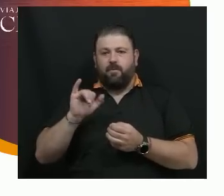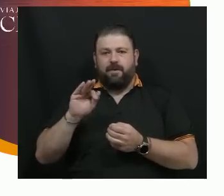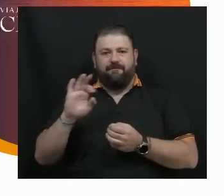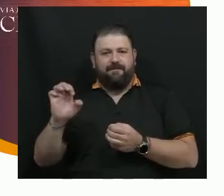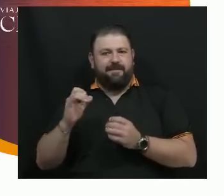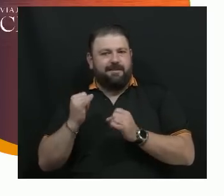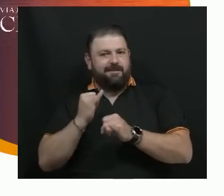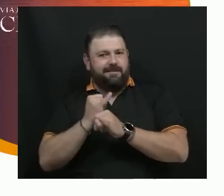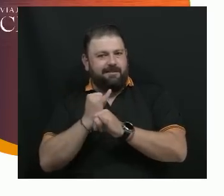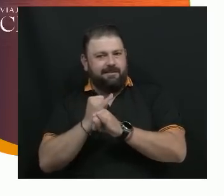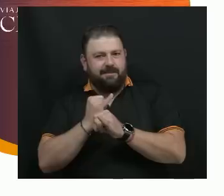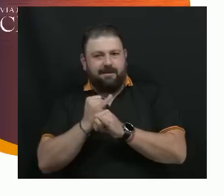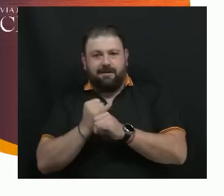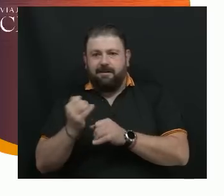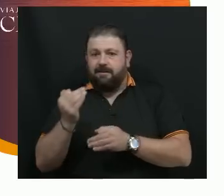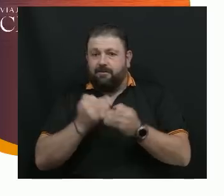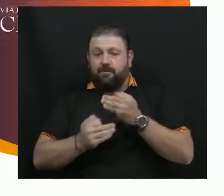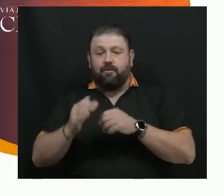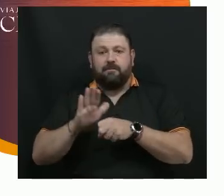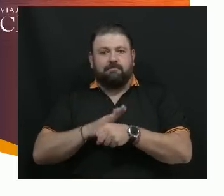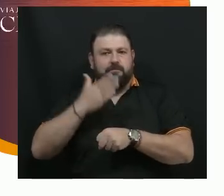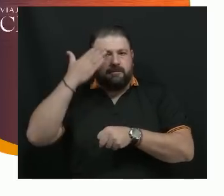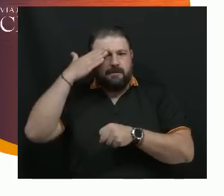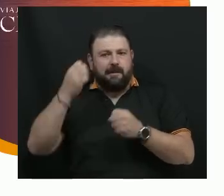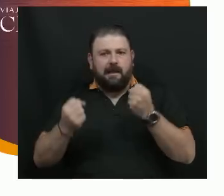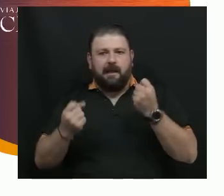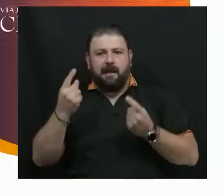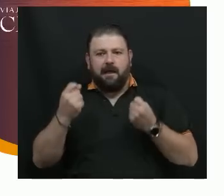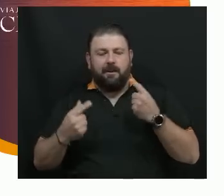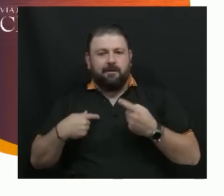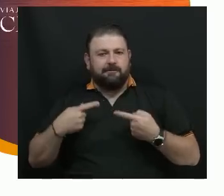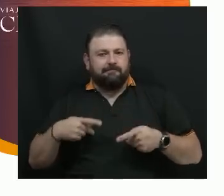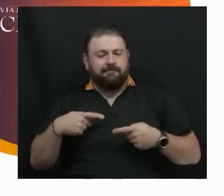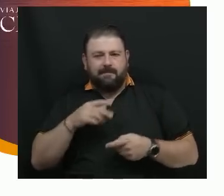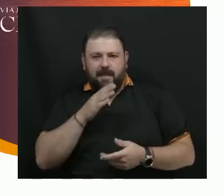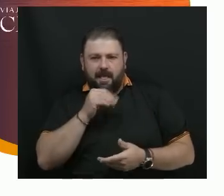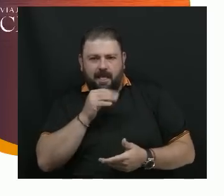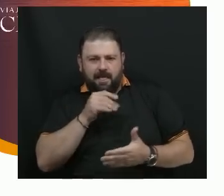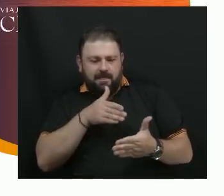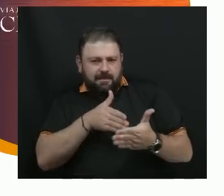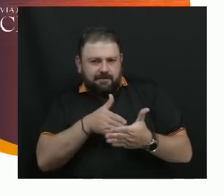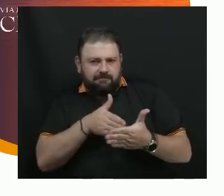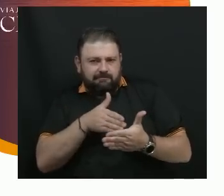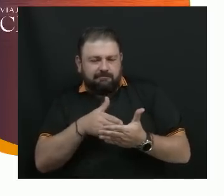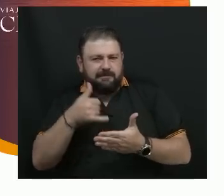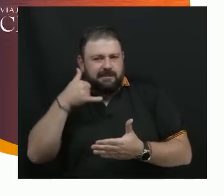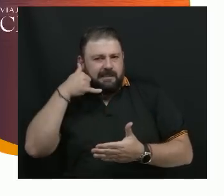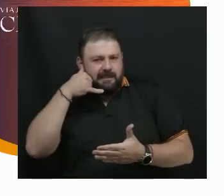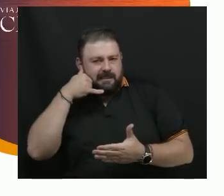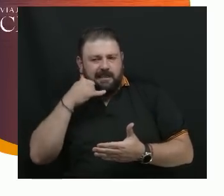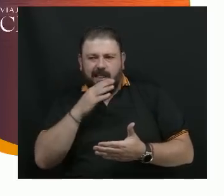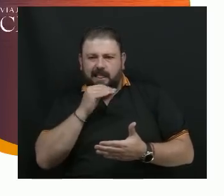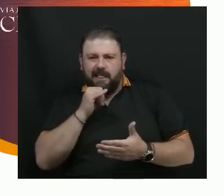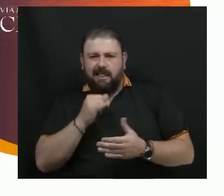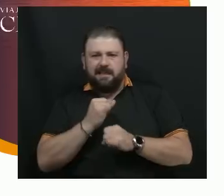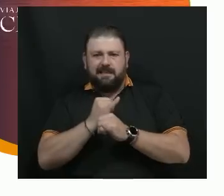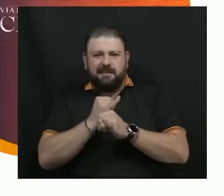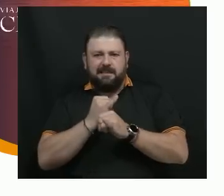tema, es un rollo conseguirlo y bueno, OmniLife, a toda esta gente imparable, lo va a tener, ¿no? Lo va a tener ya